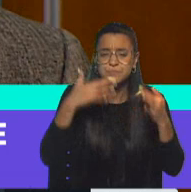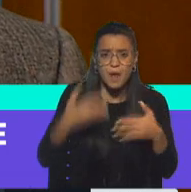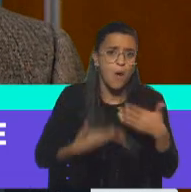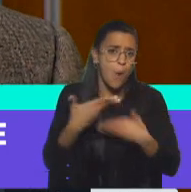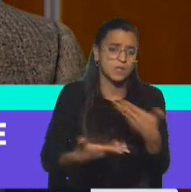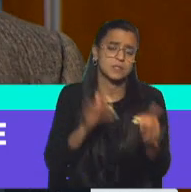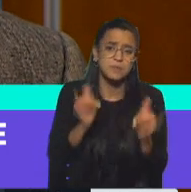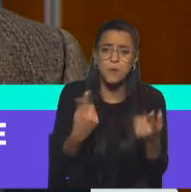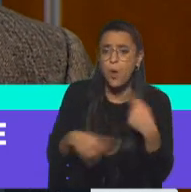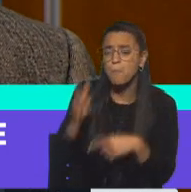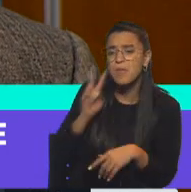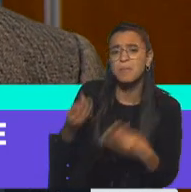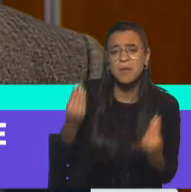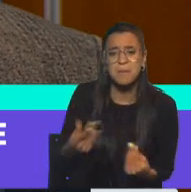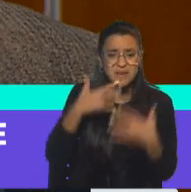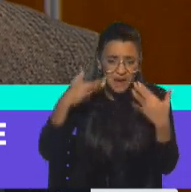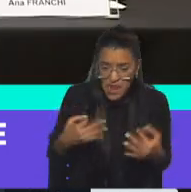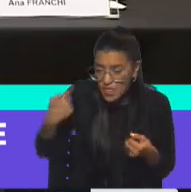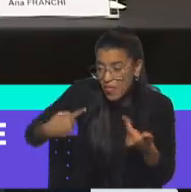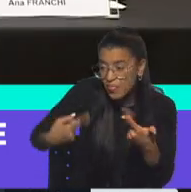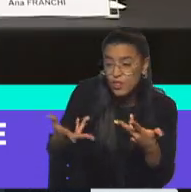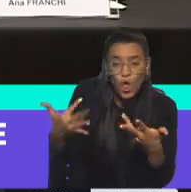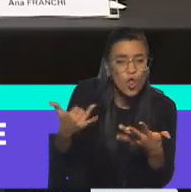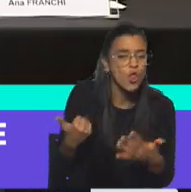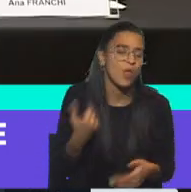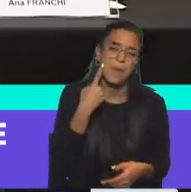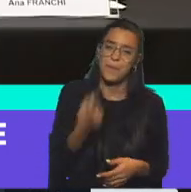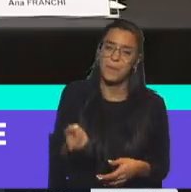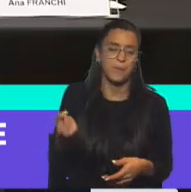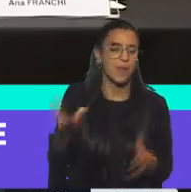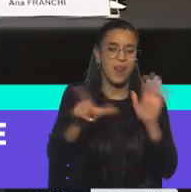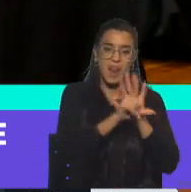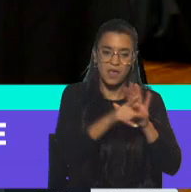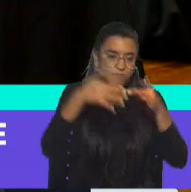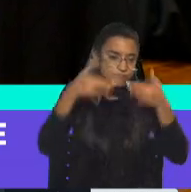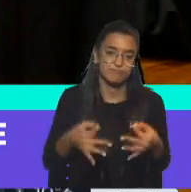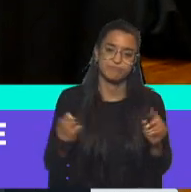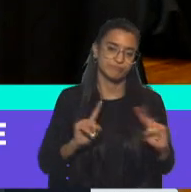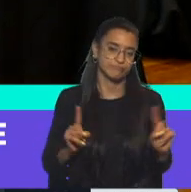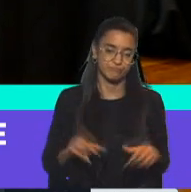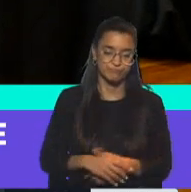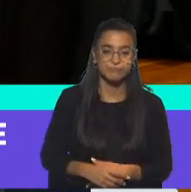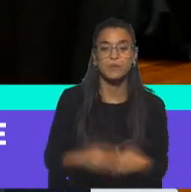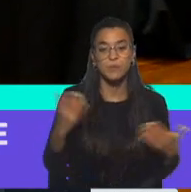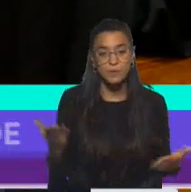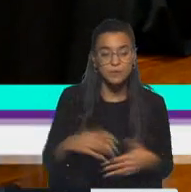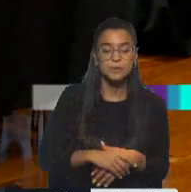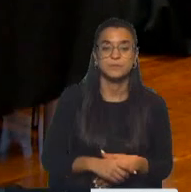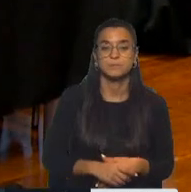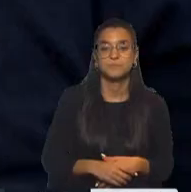avanzada, pero cuando uno mira lo que pasa en la realidad cotidiana, ve que el impacto de las leyes todavía es muy pequeño. Bueno, es un